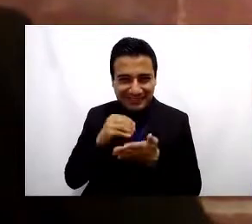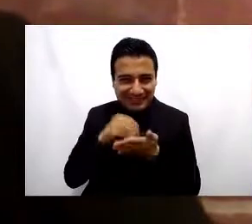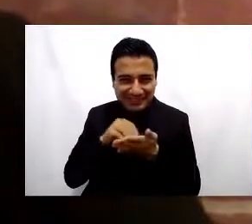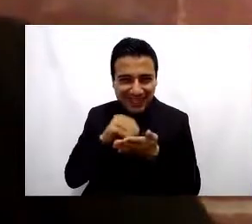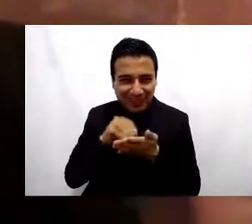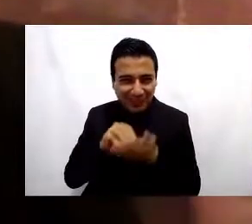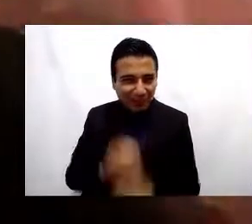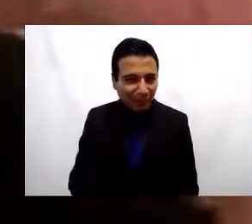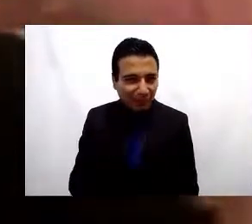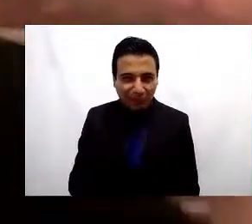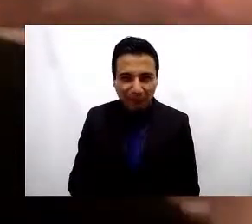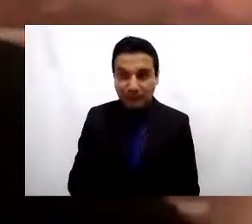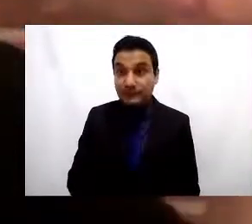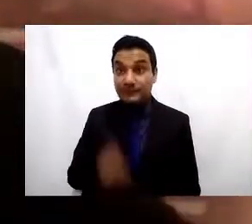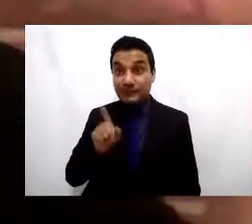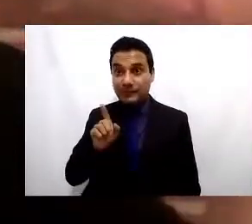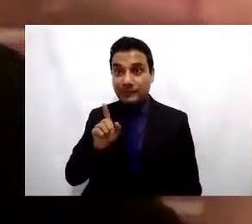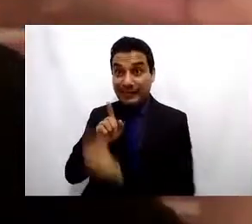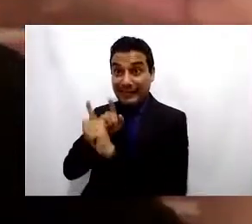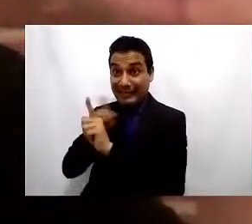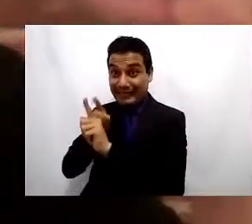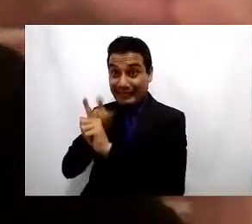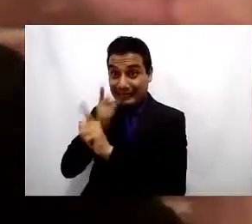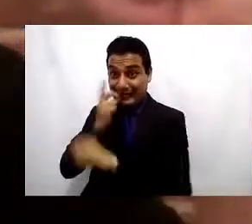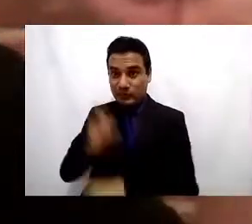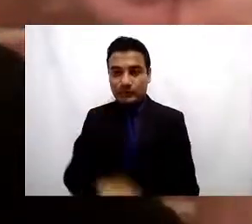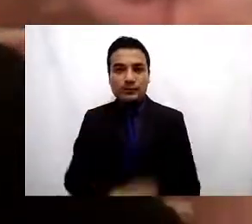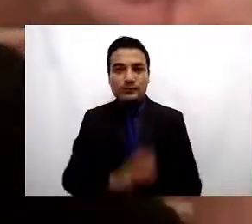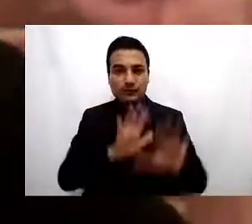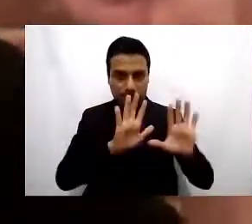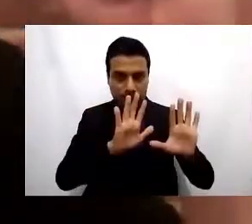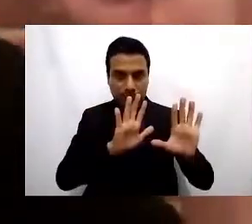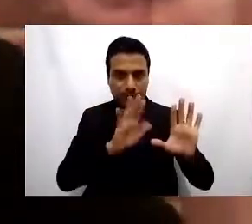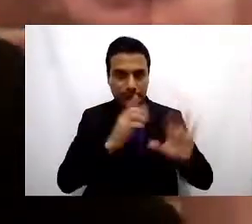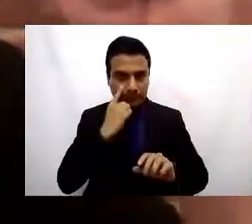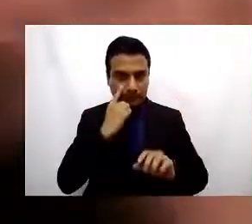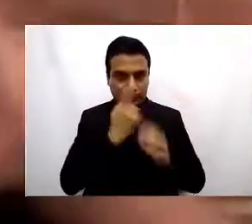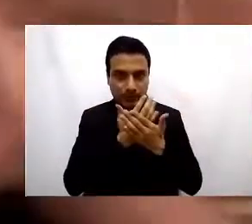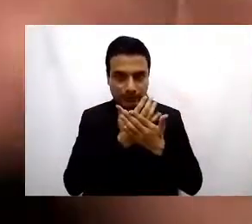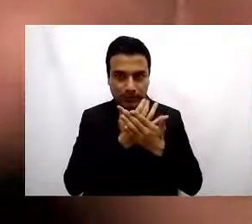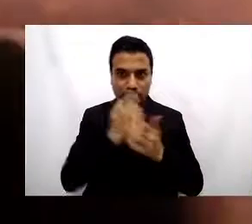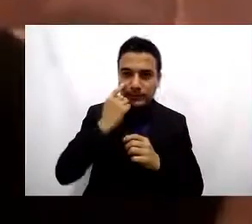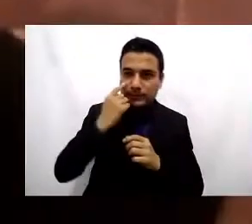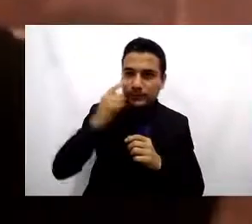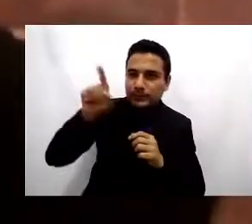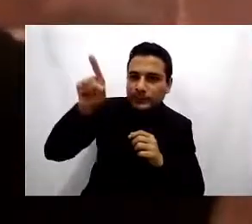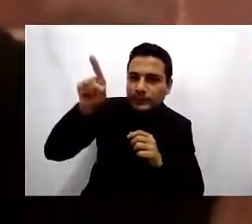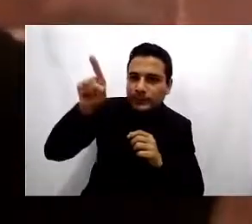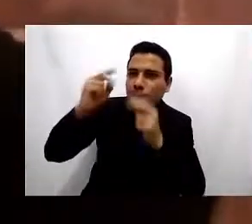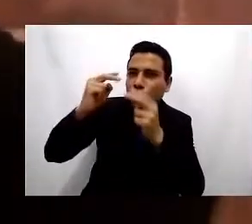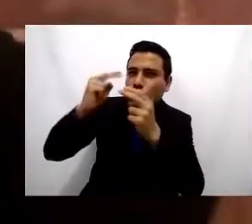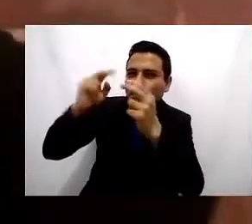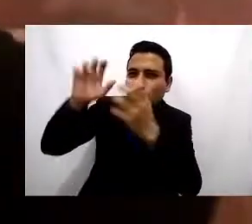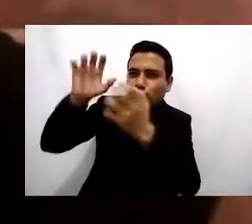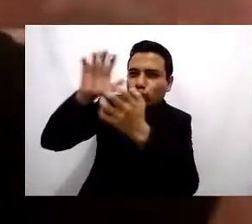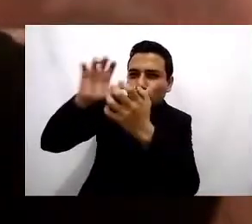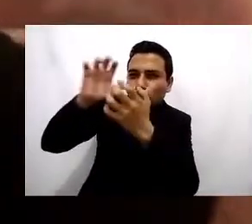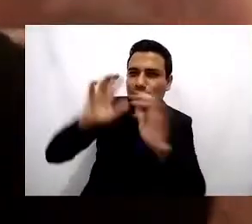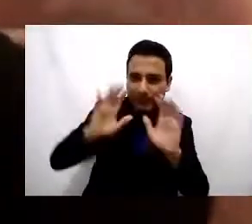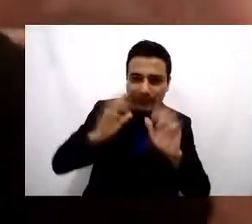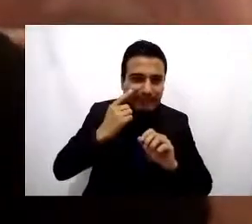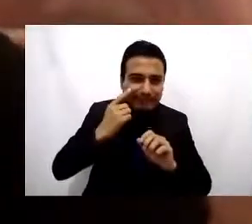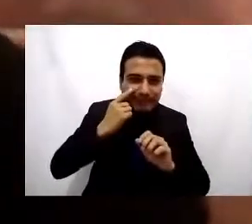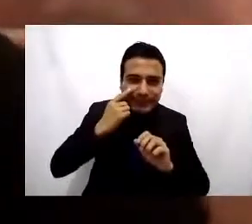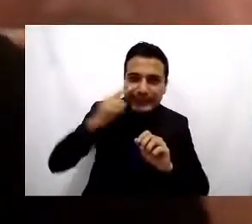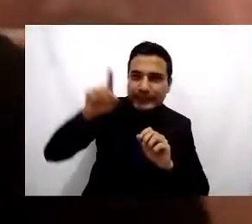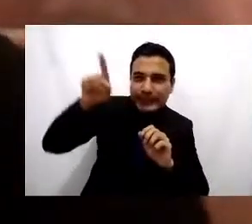hasta que quien vio el cerdo pueda indicarnos en qué lugar del caos él ha visto un